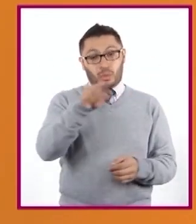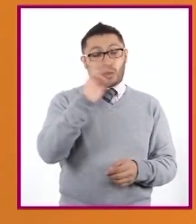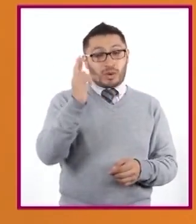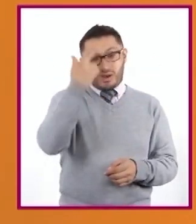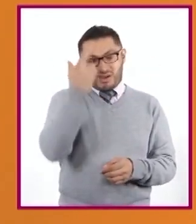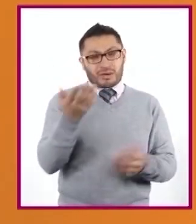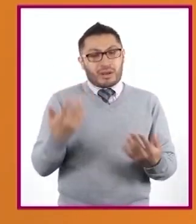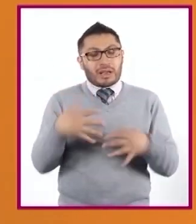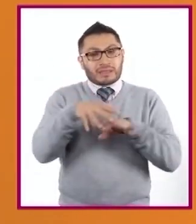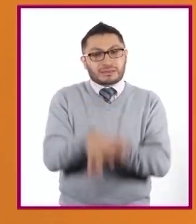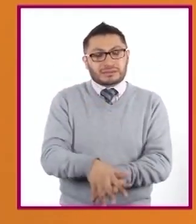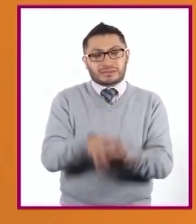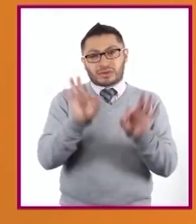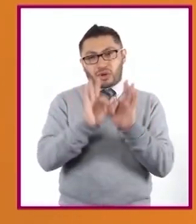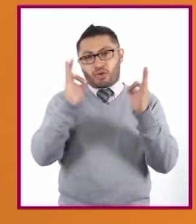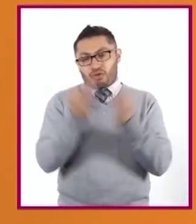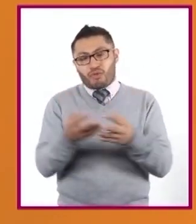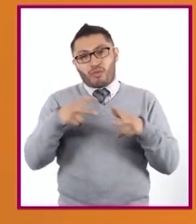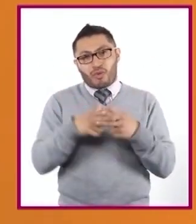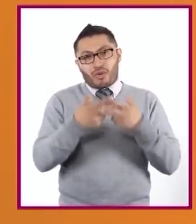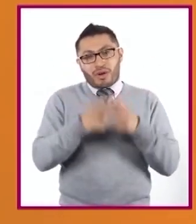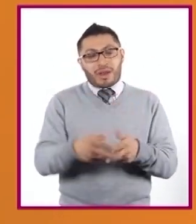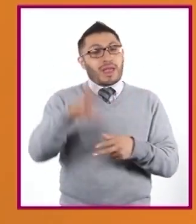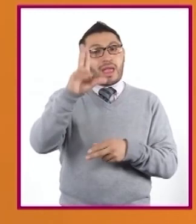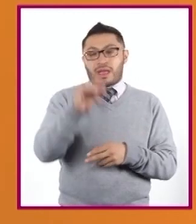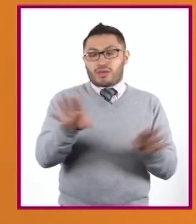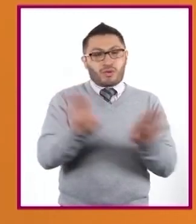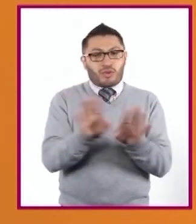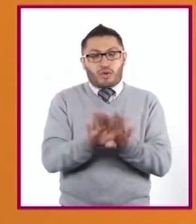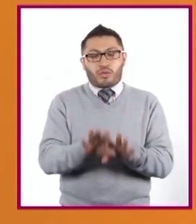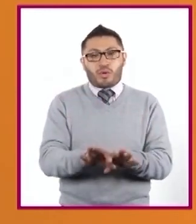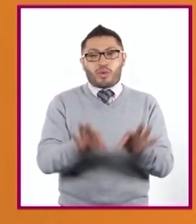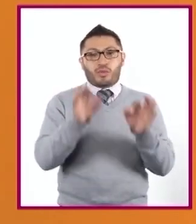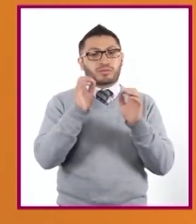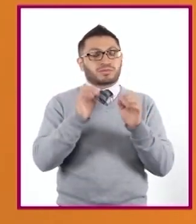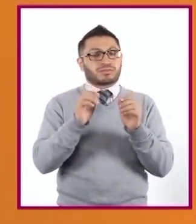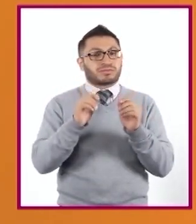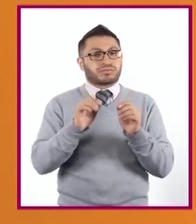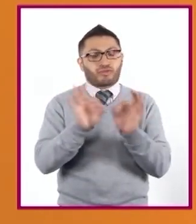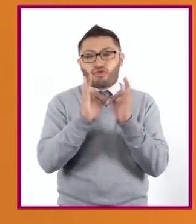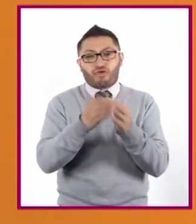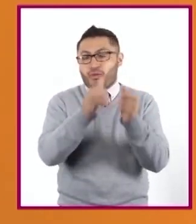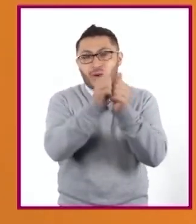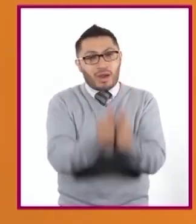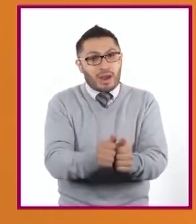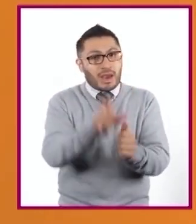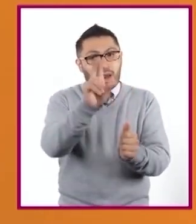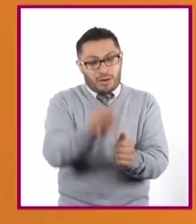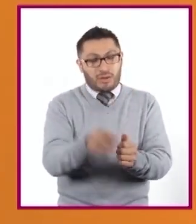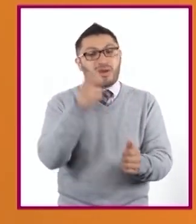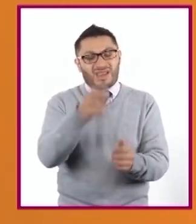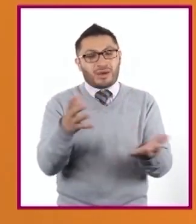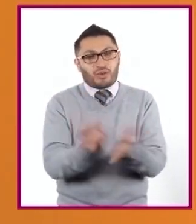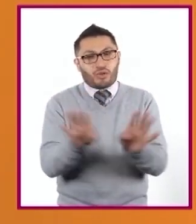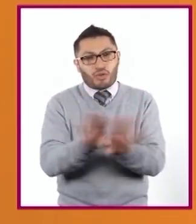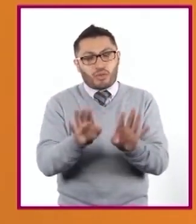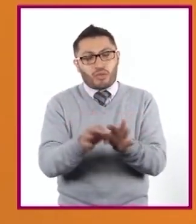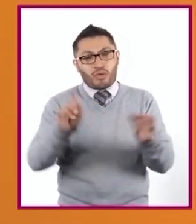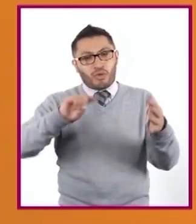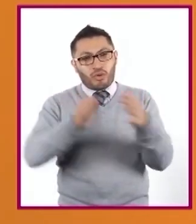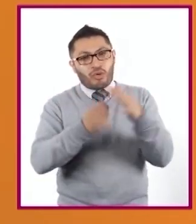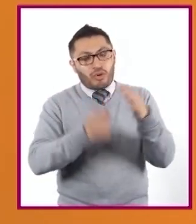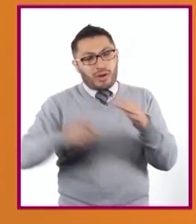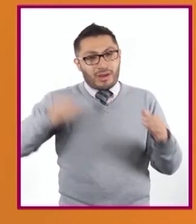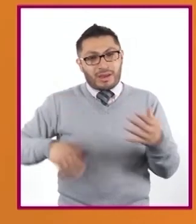que la incorporación de técnicas y herramientas no fue un proceso estático. Precisamente, la combinación de las técnicas